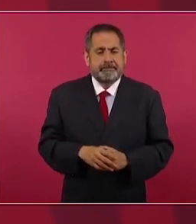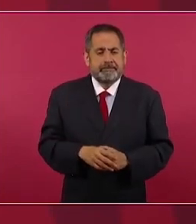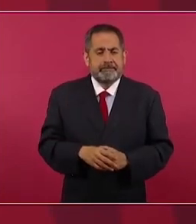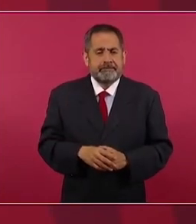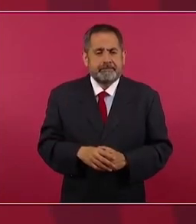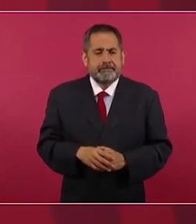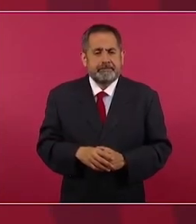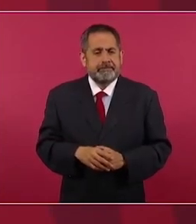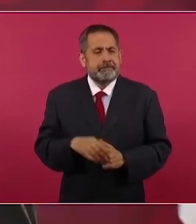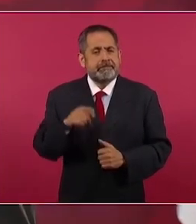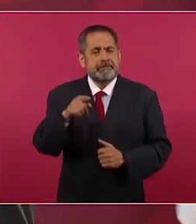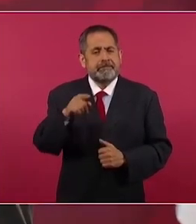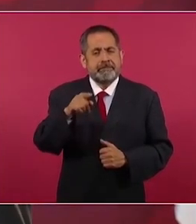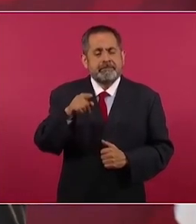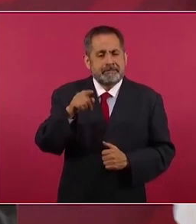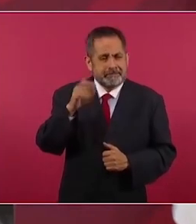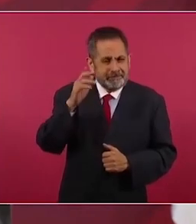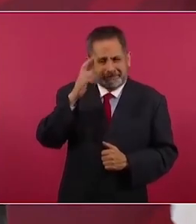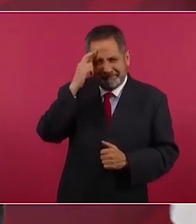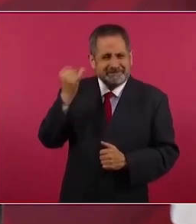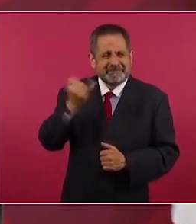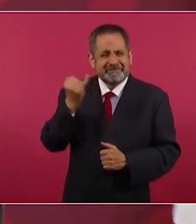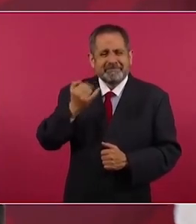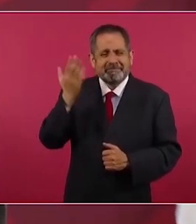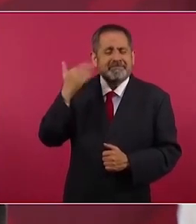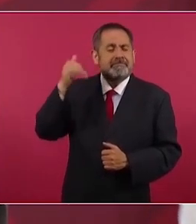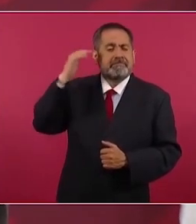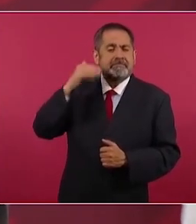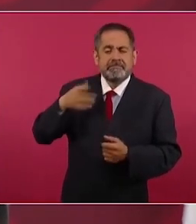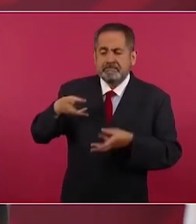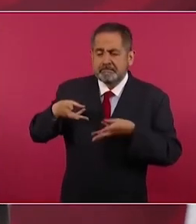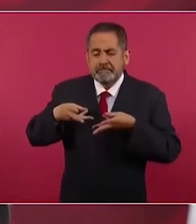lo que era el gasto de publicidad